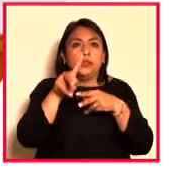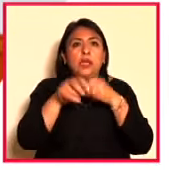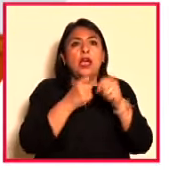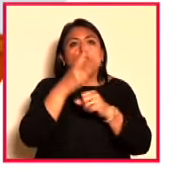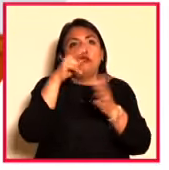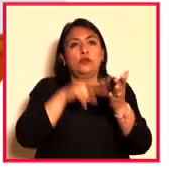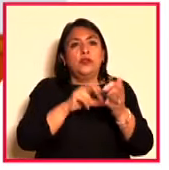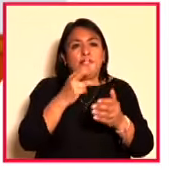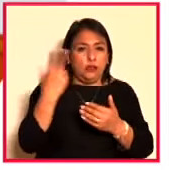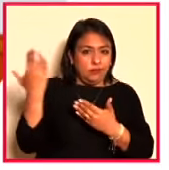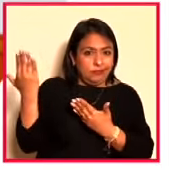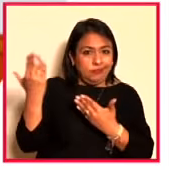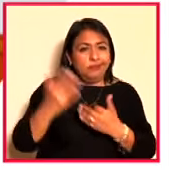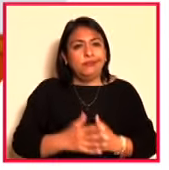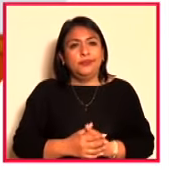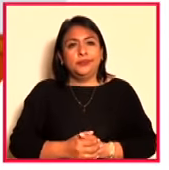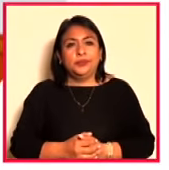2022.